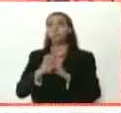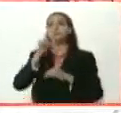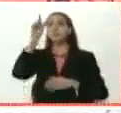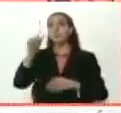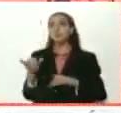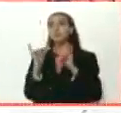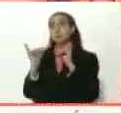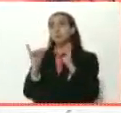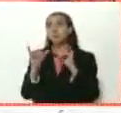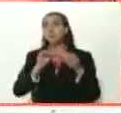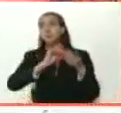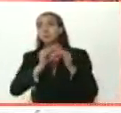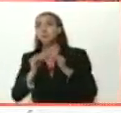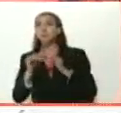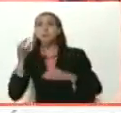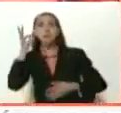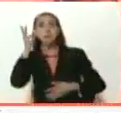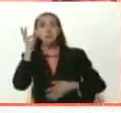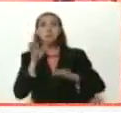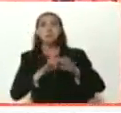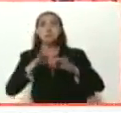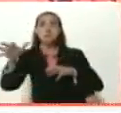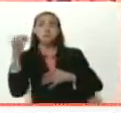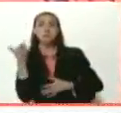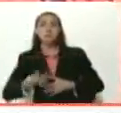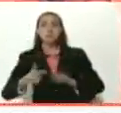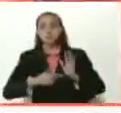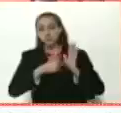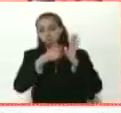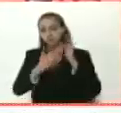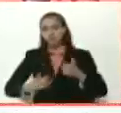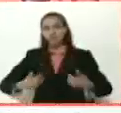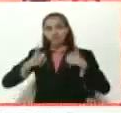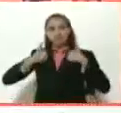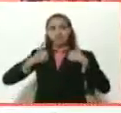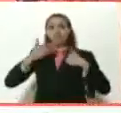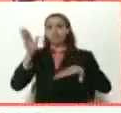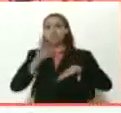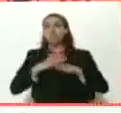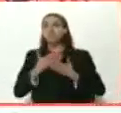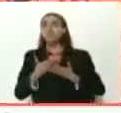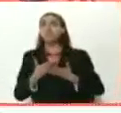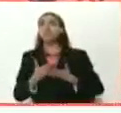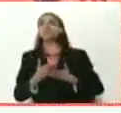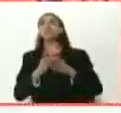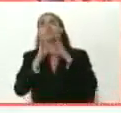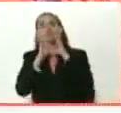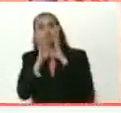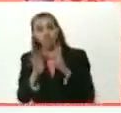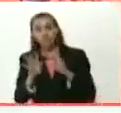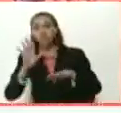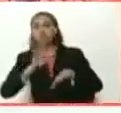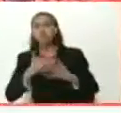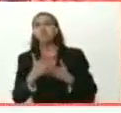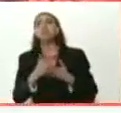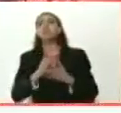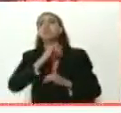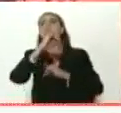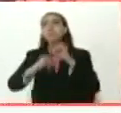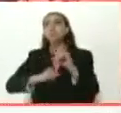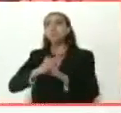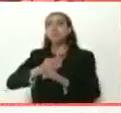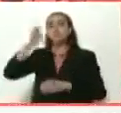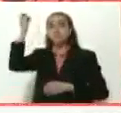la población mujer es una de las más impactadas y va a ser una de las más favorecidas cuando la Corte Penal